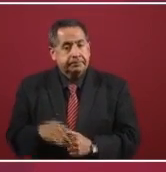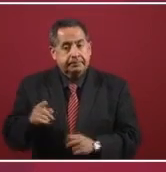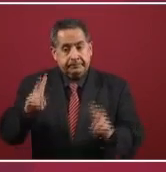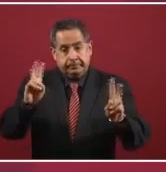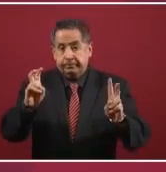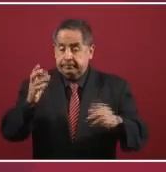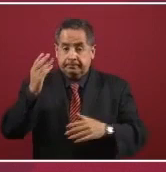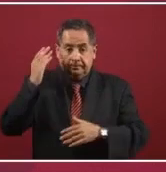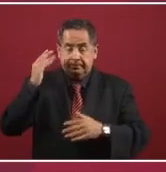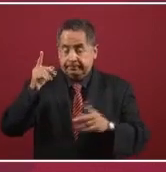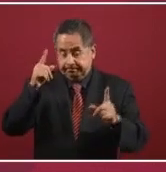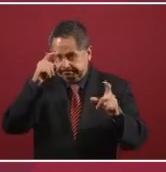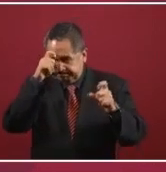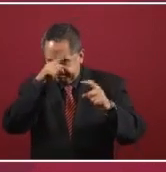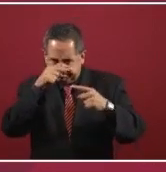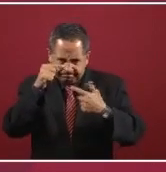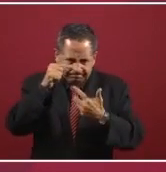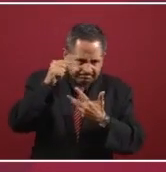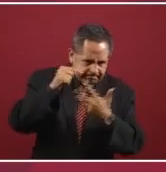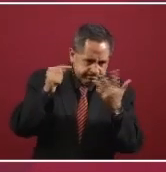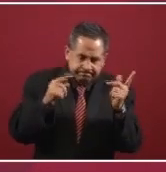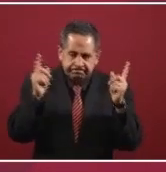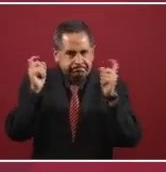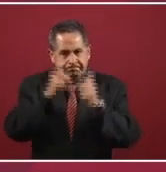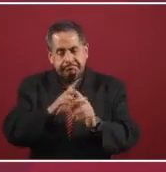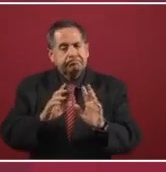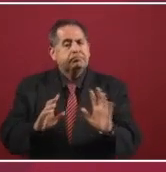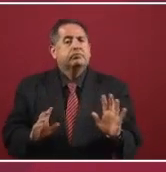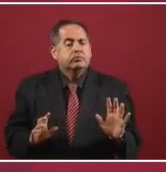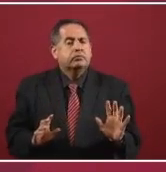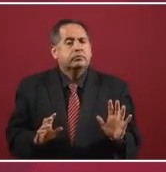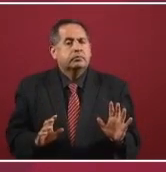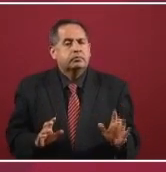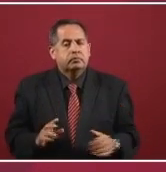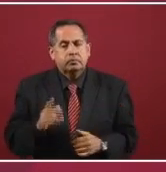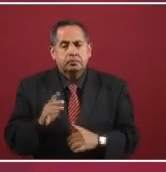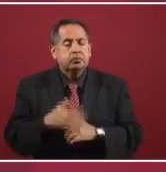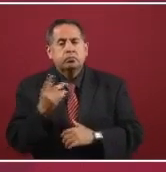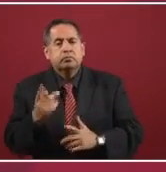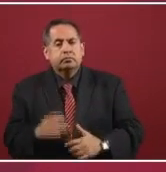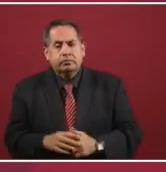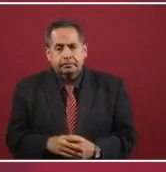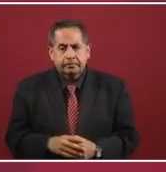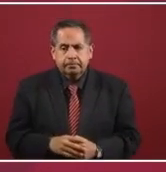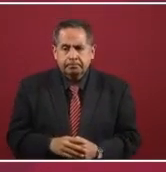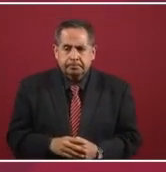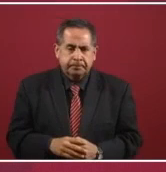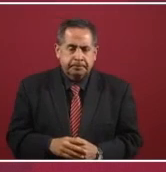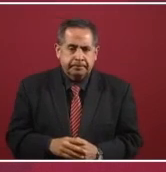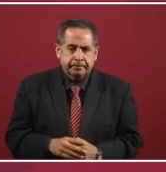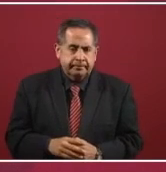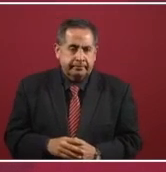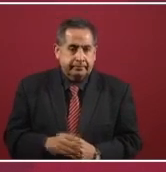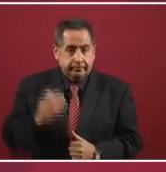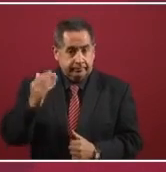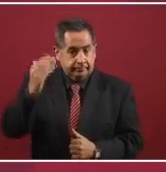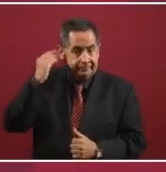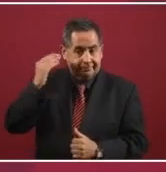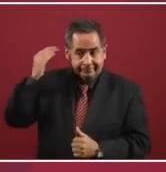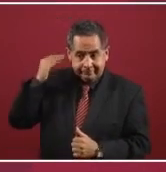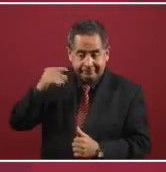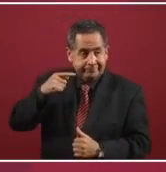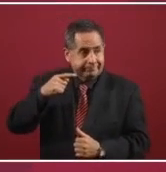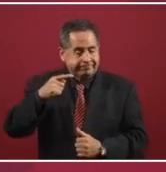asunto muy complejo, muy difícil, porque había la